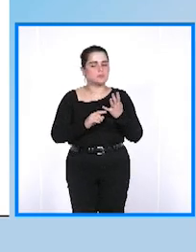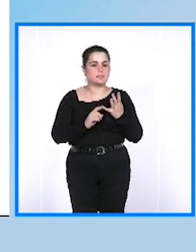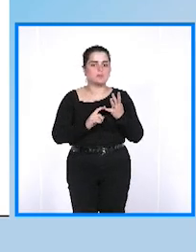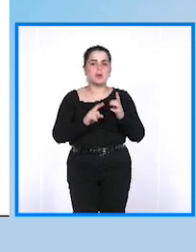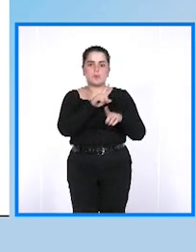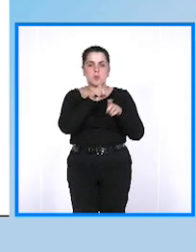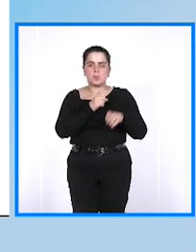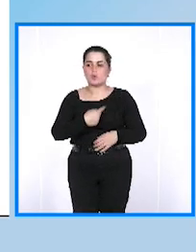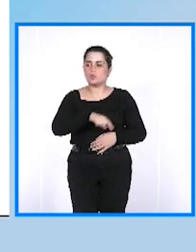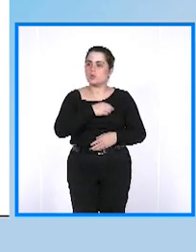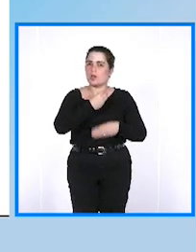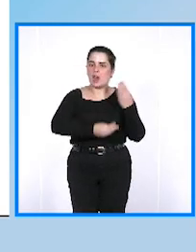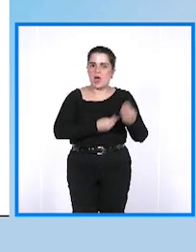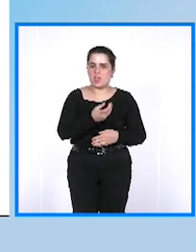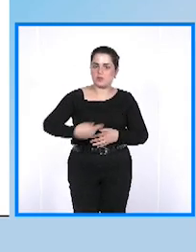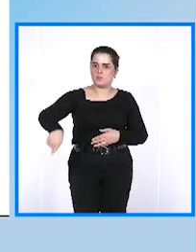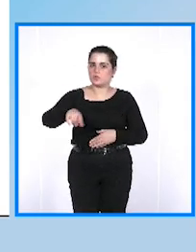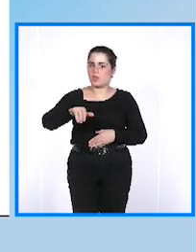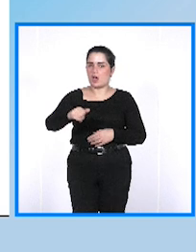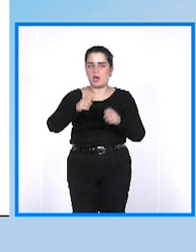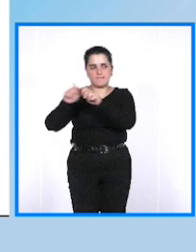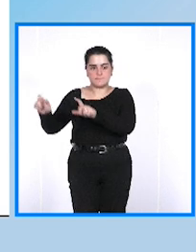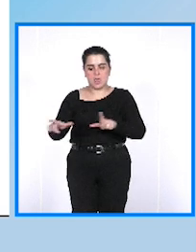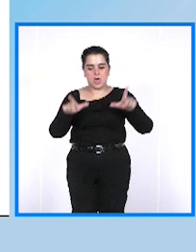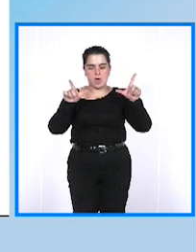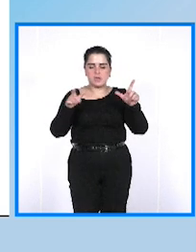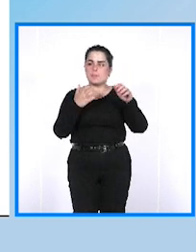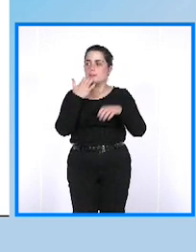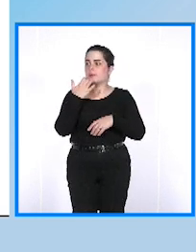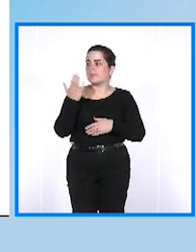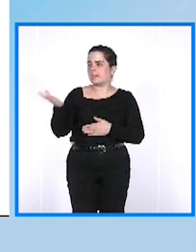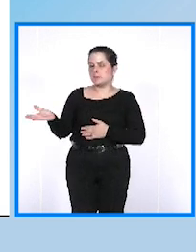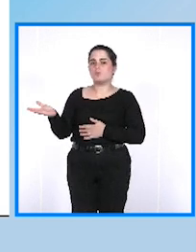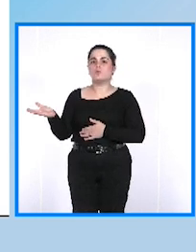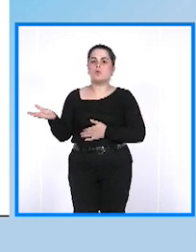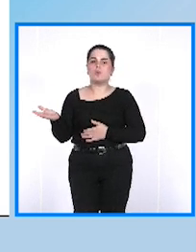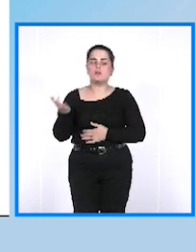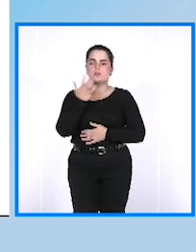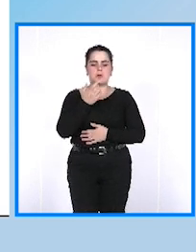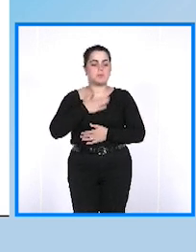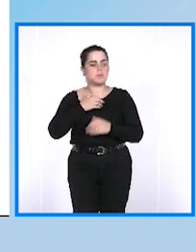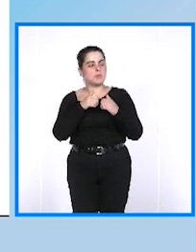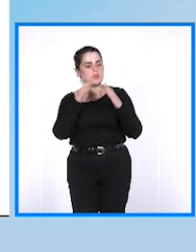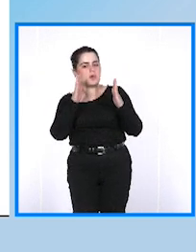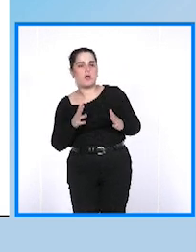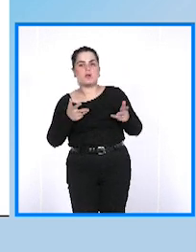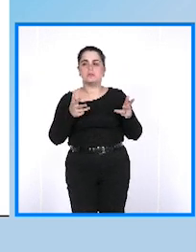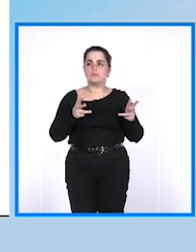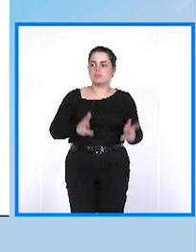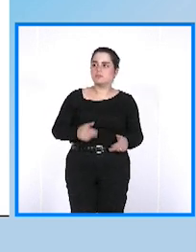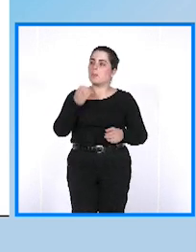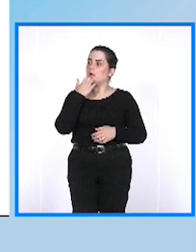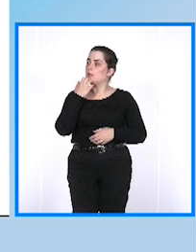las preguntas que les hacíamos que tenéis ahí en la diapositiva es si por ejemplo cuando estoy en mi casa yo puedo